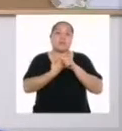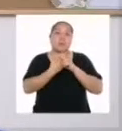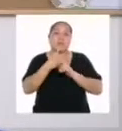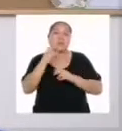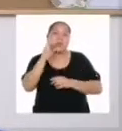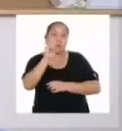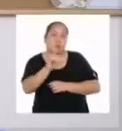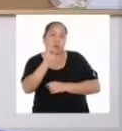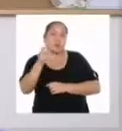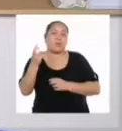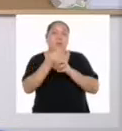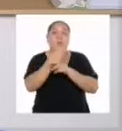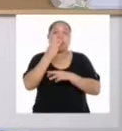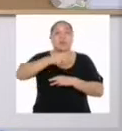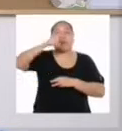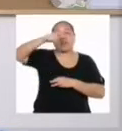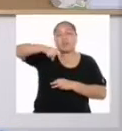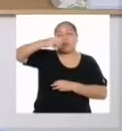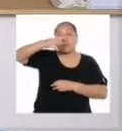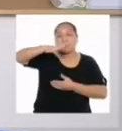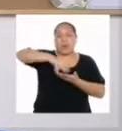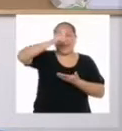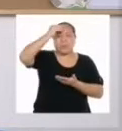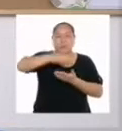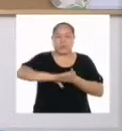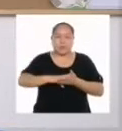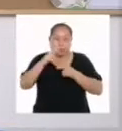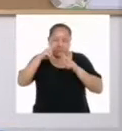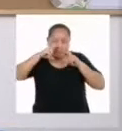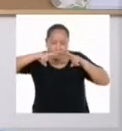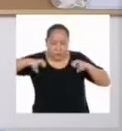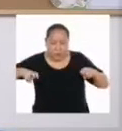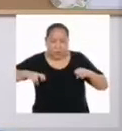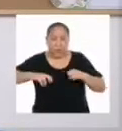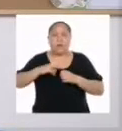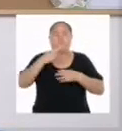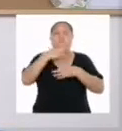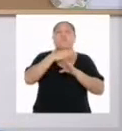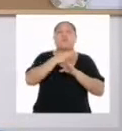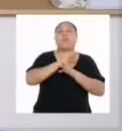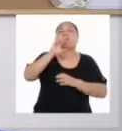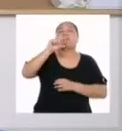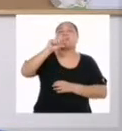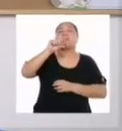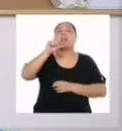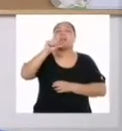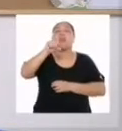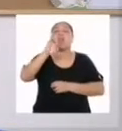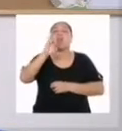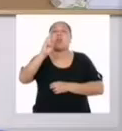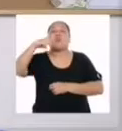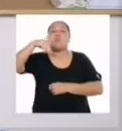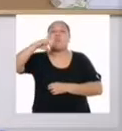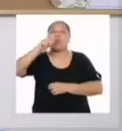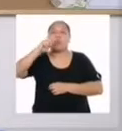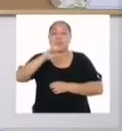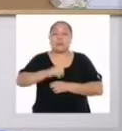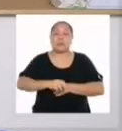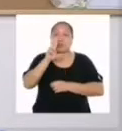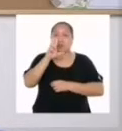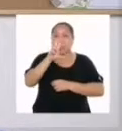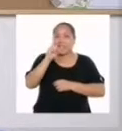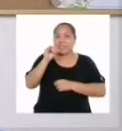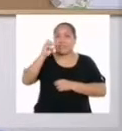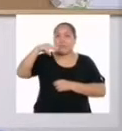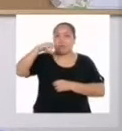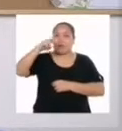matemáticas, cuando tenemos que aprender a analizar las figuras geométricas tridimensionales. ¿Qué les parece si comunicamos